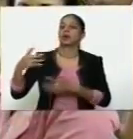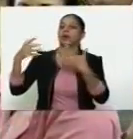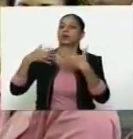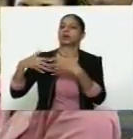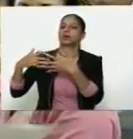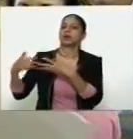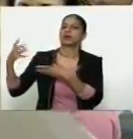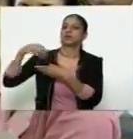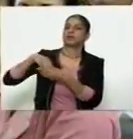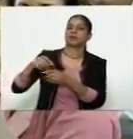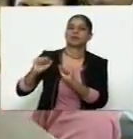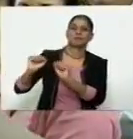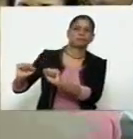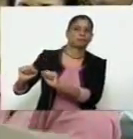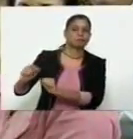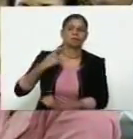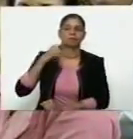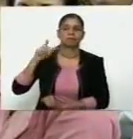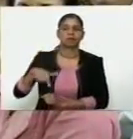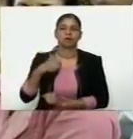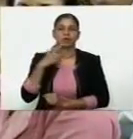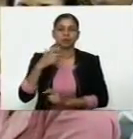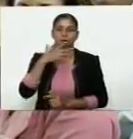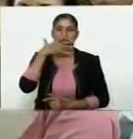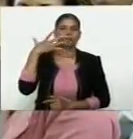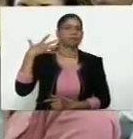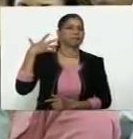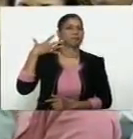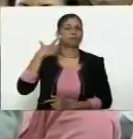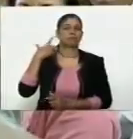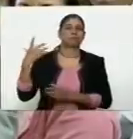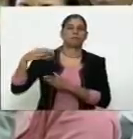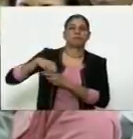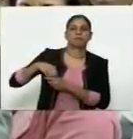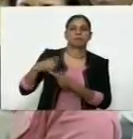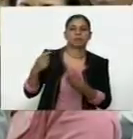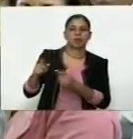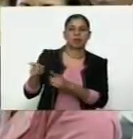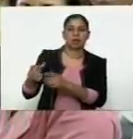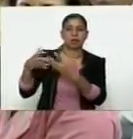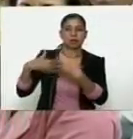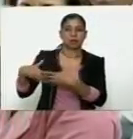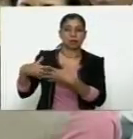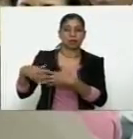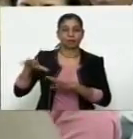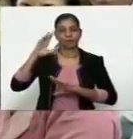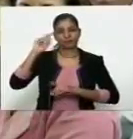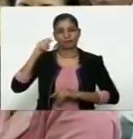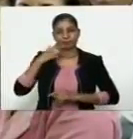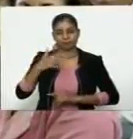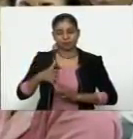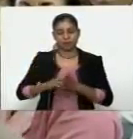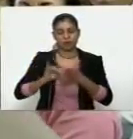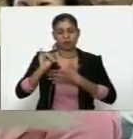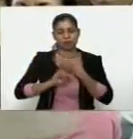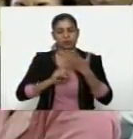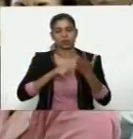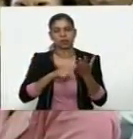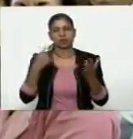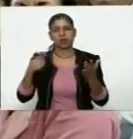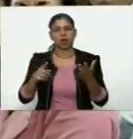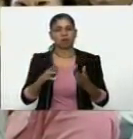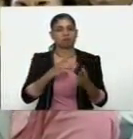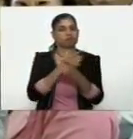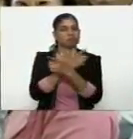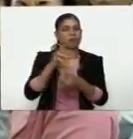injerencismo, frente a la arbitrariedad, frente a la soberbia imperial, que no quiere reconocer la asistencia a un proyecto